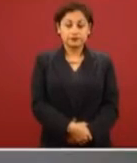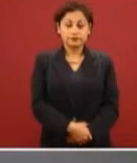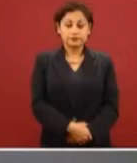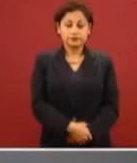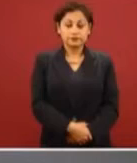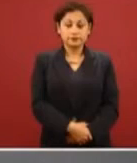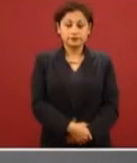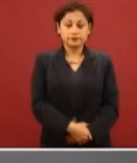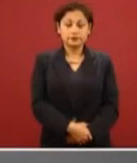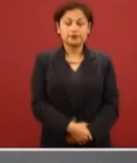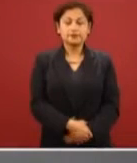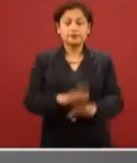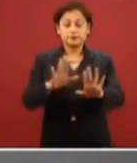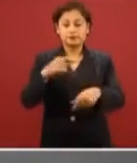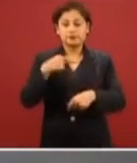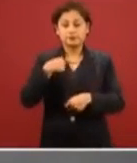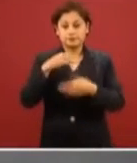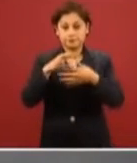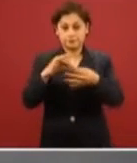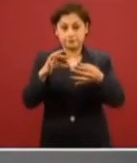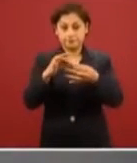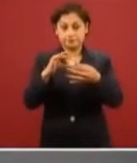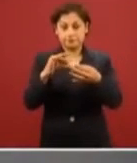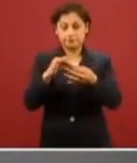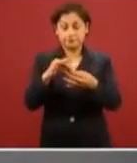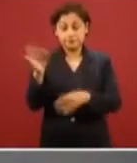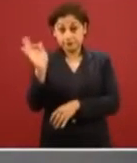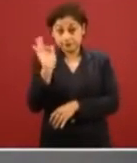Más informar que si me saco